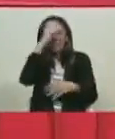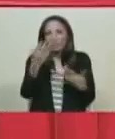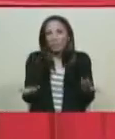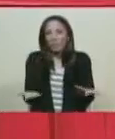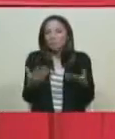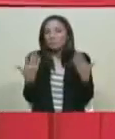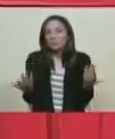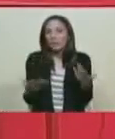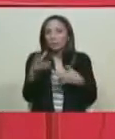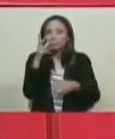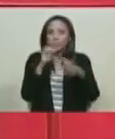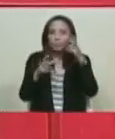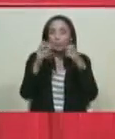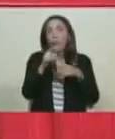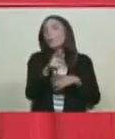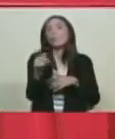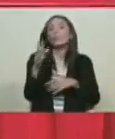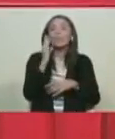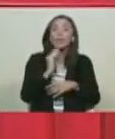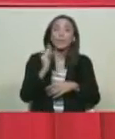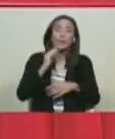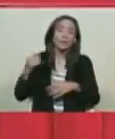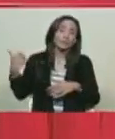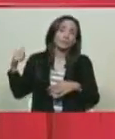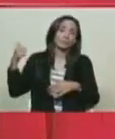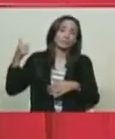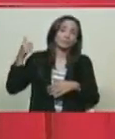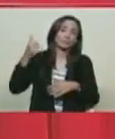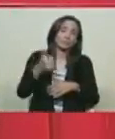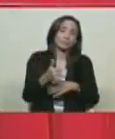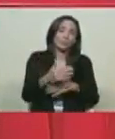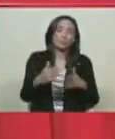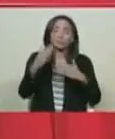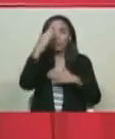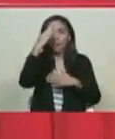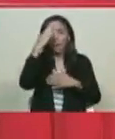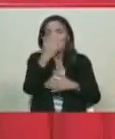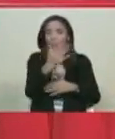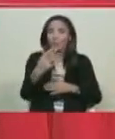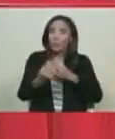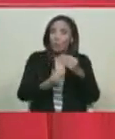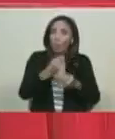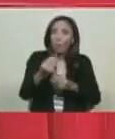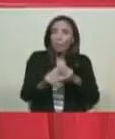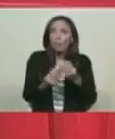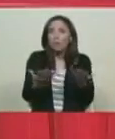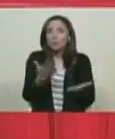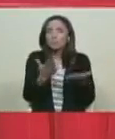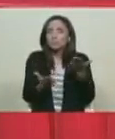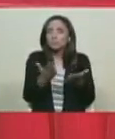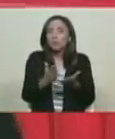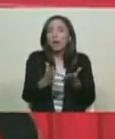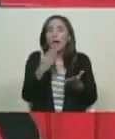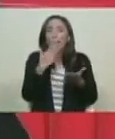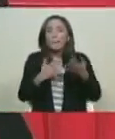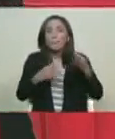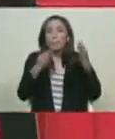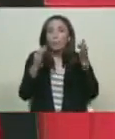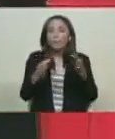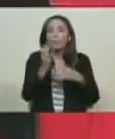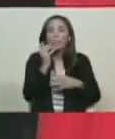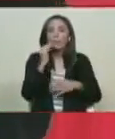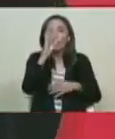que por la experiencia que ustedes tienen, con gran sabiduría están elaborando, porque la propuesta de un banco de